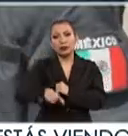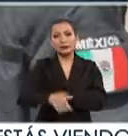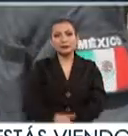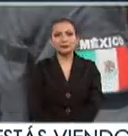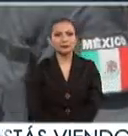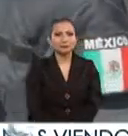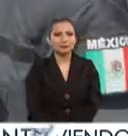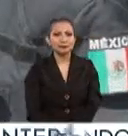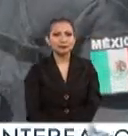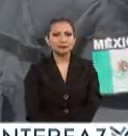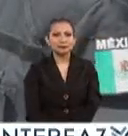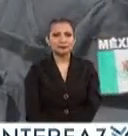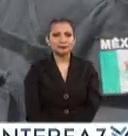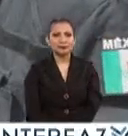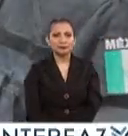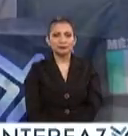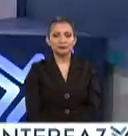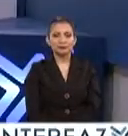www.formacion-enaproc.cenapred.unam.mx.